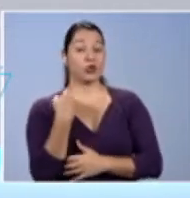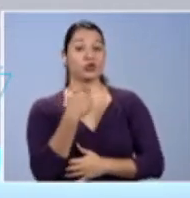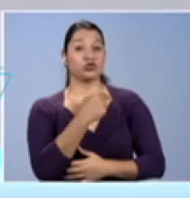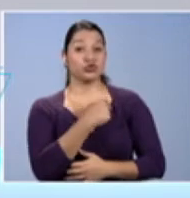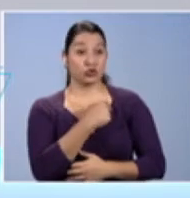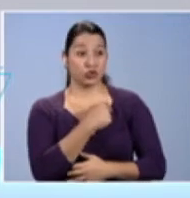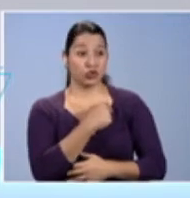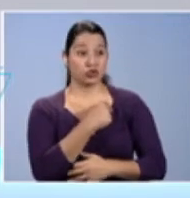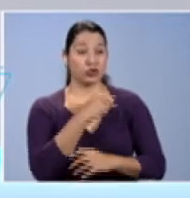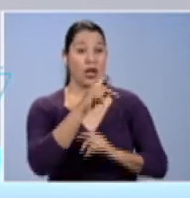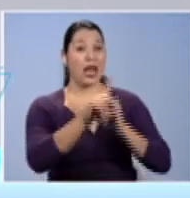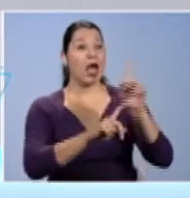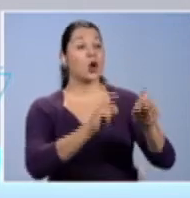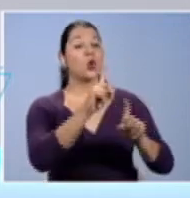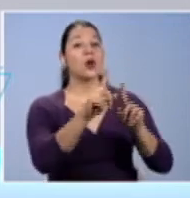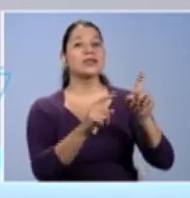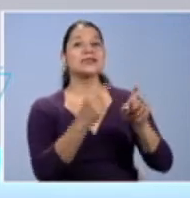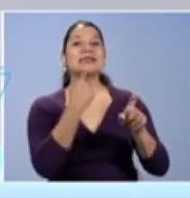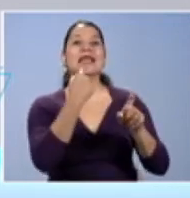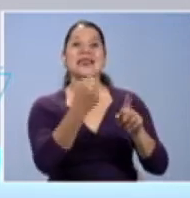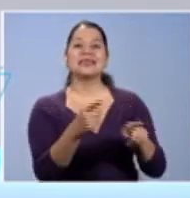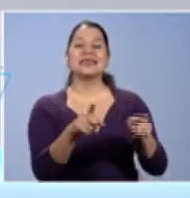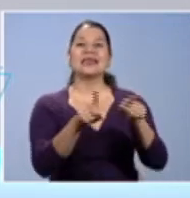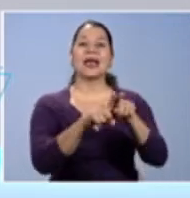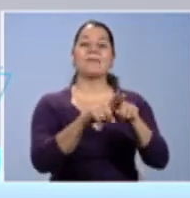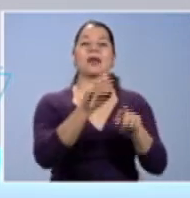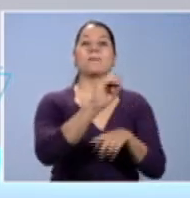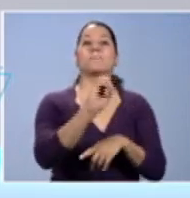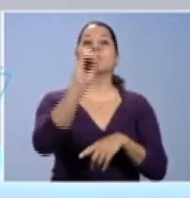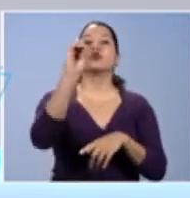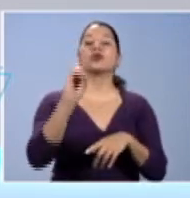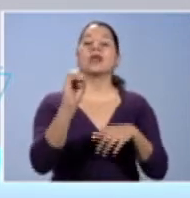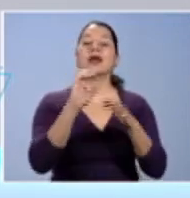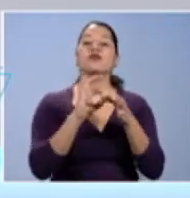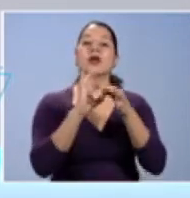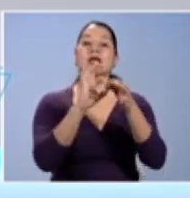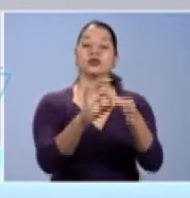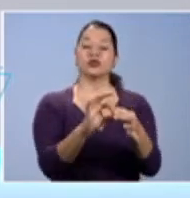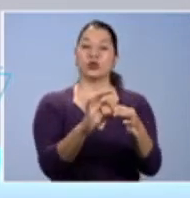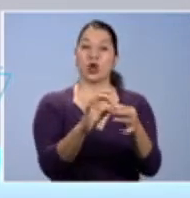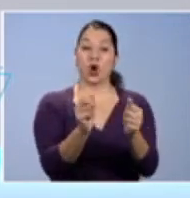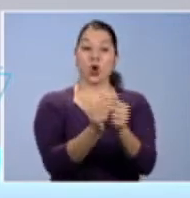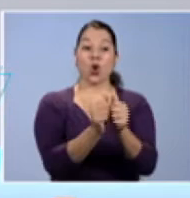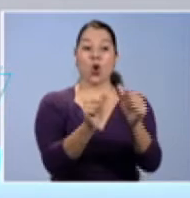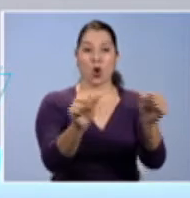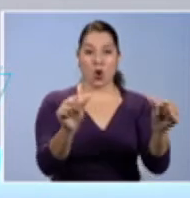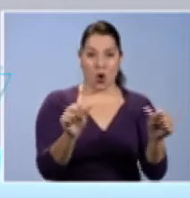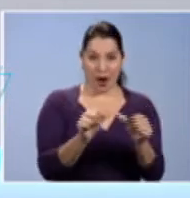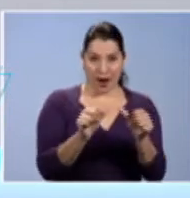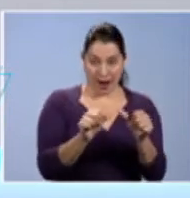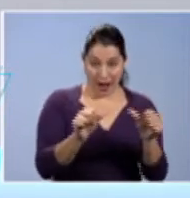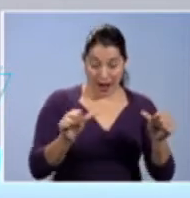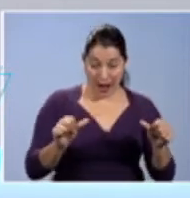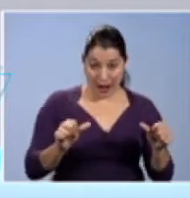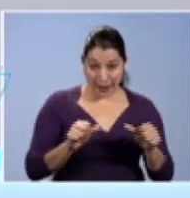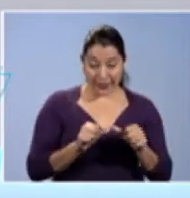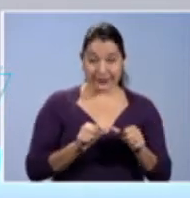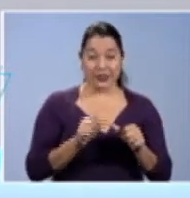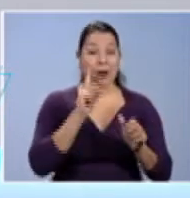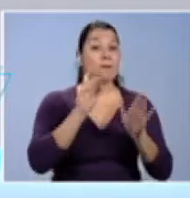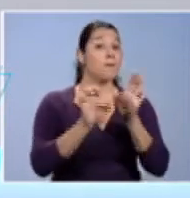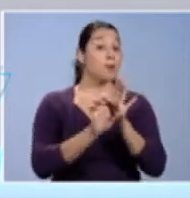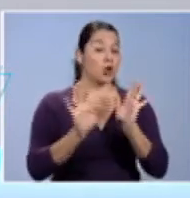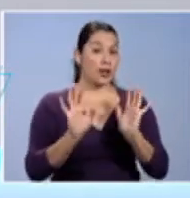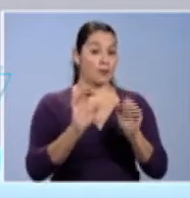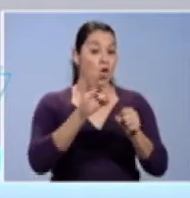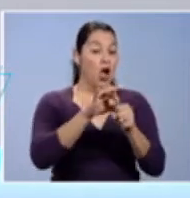la encuesta lanza, digamos, también los porcentajes en cuanto a las áreas que estamos entrevistando, usted me lo pregunta. Por ejemplo,